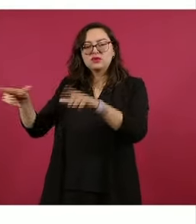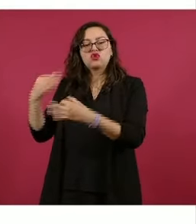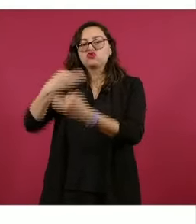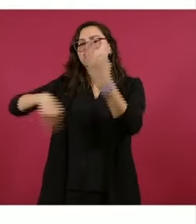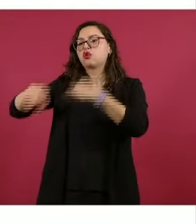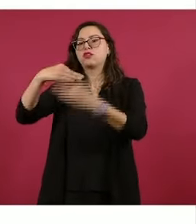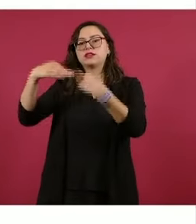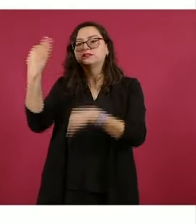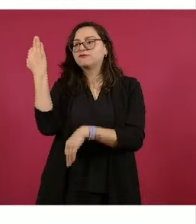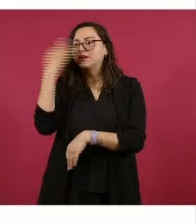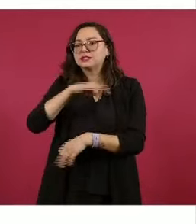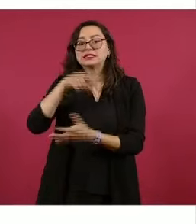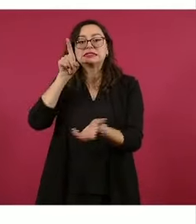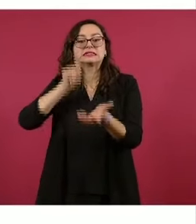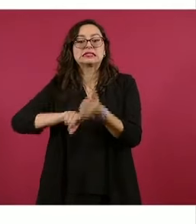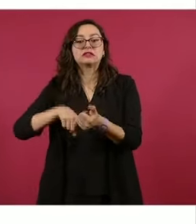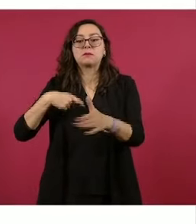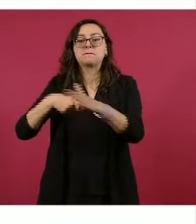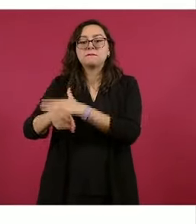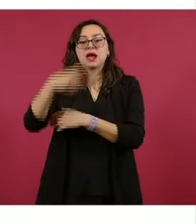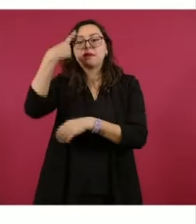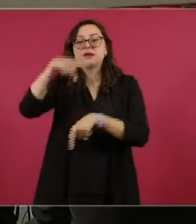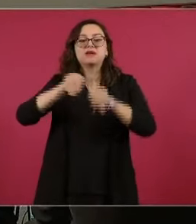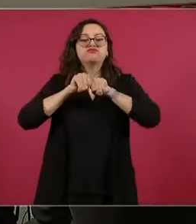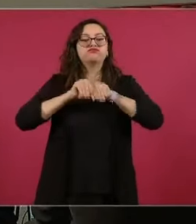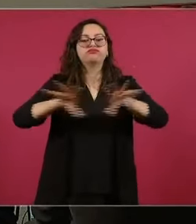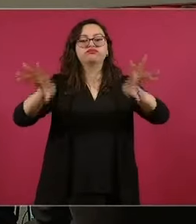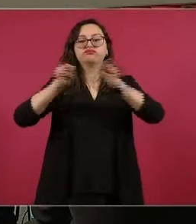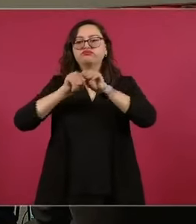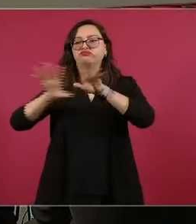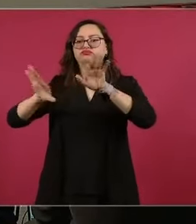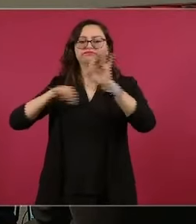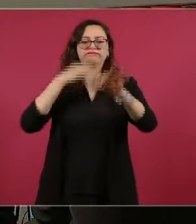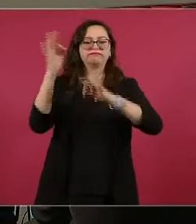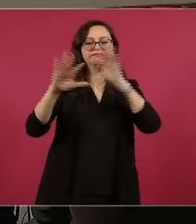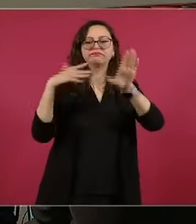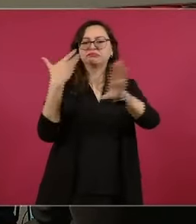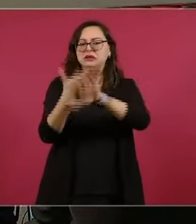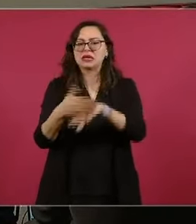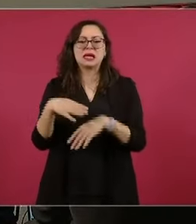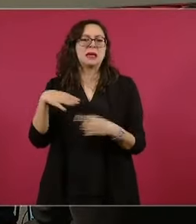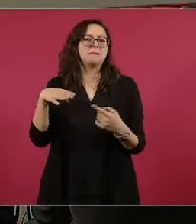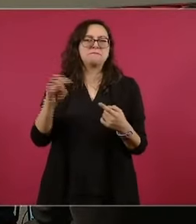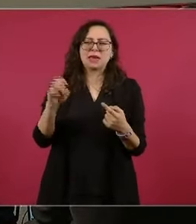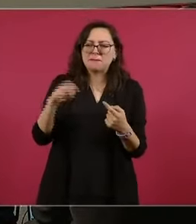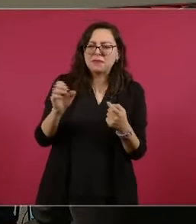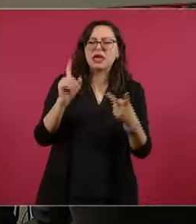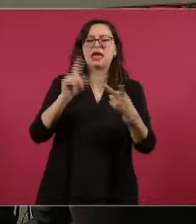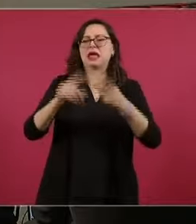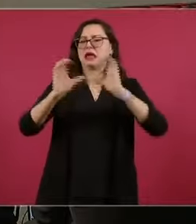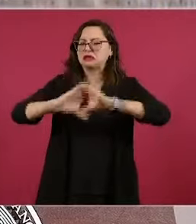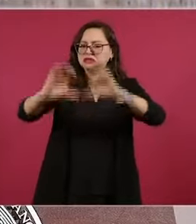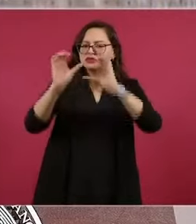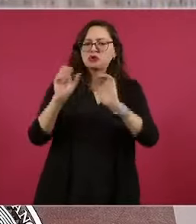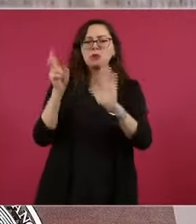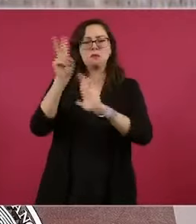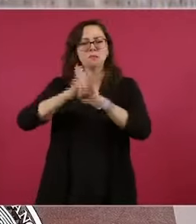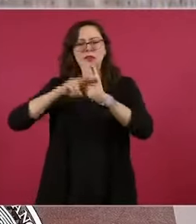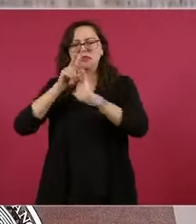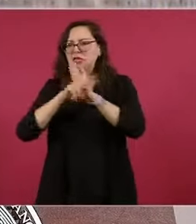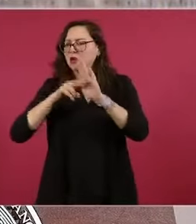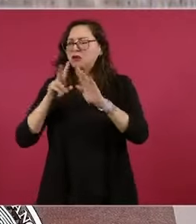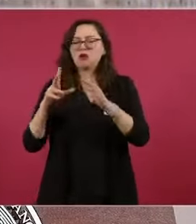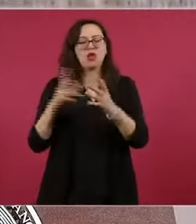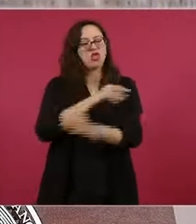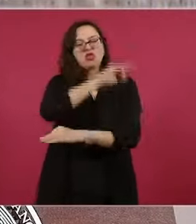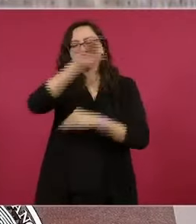de mensajes falsos, ataques mediáticos, que usan desde memes, canciones, videos, cualquier